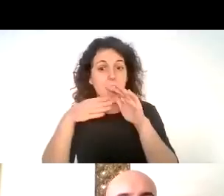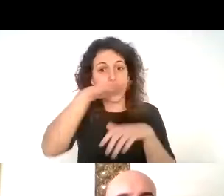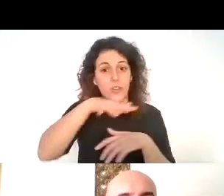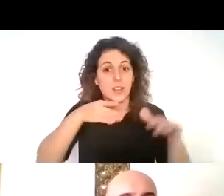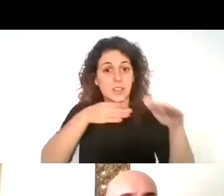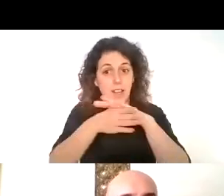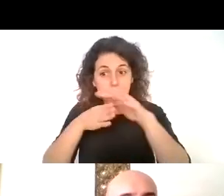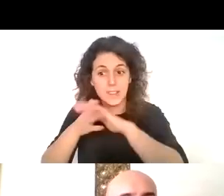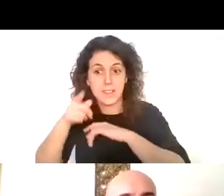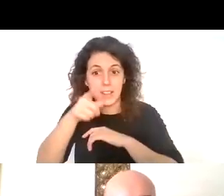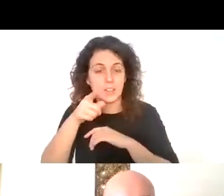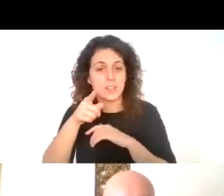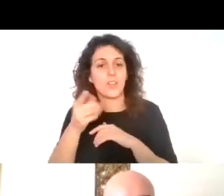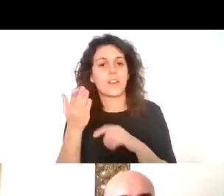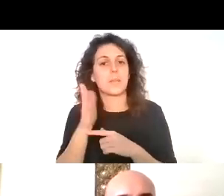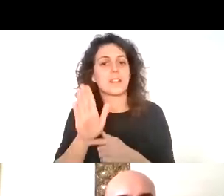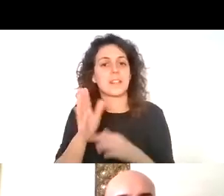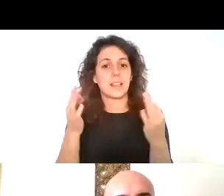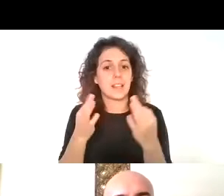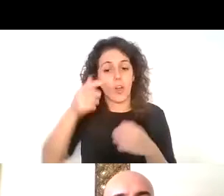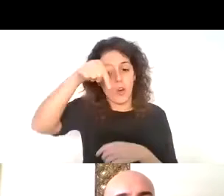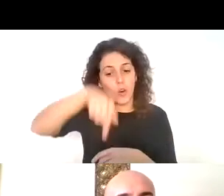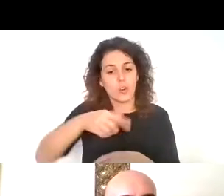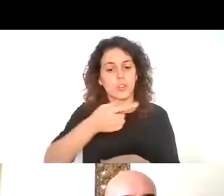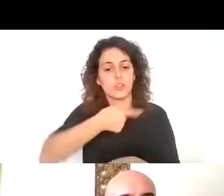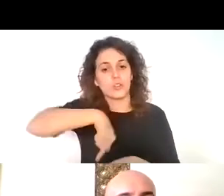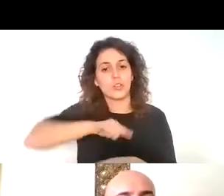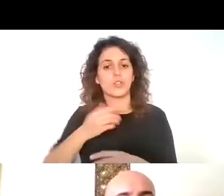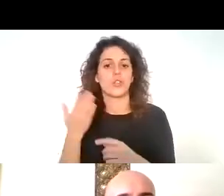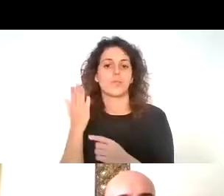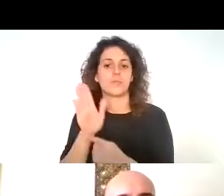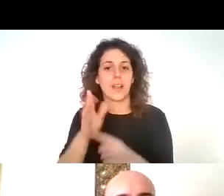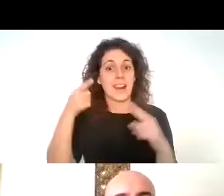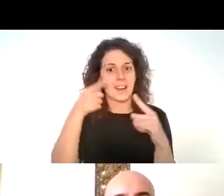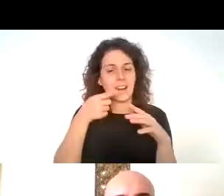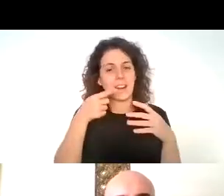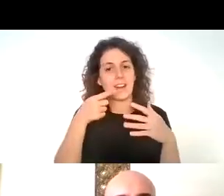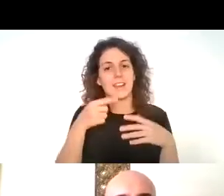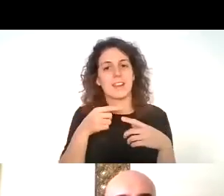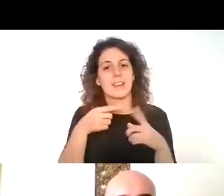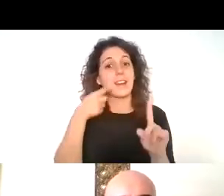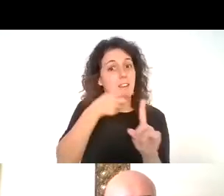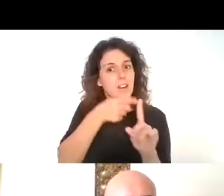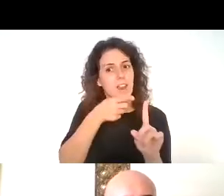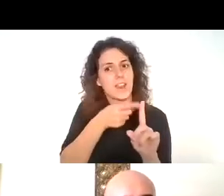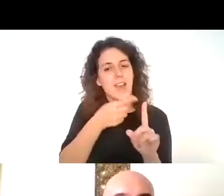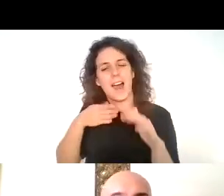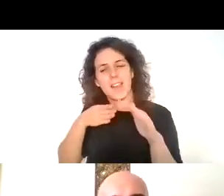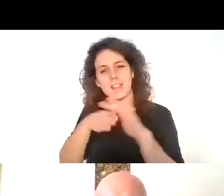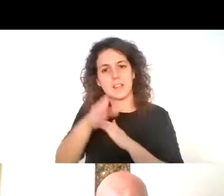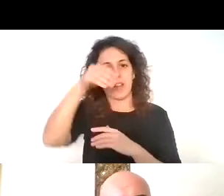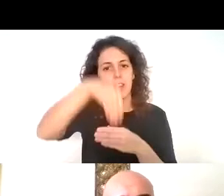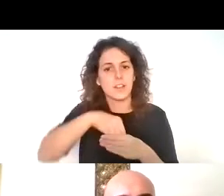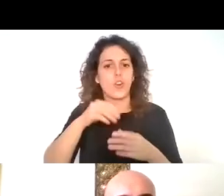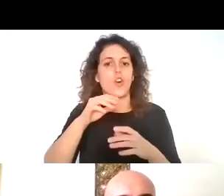también una pequeña muestra de por qué hoy nos presentamos aquí como la referencia en accesibilidad de la Costa Blanca. Un municipio que